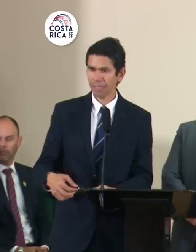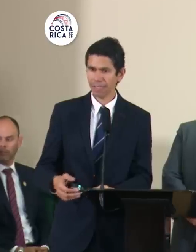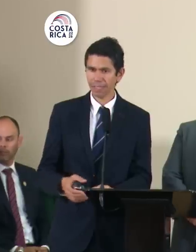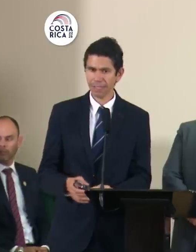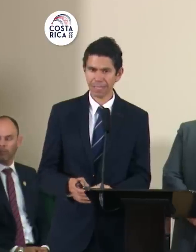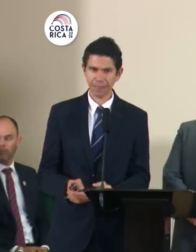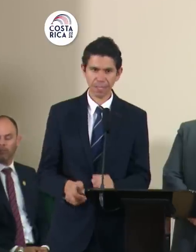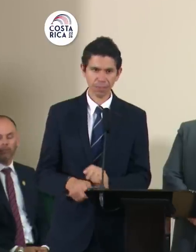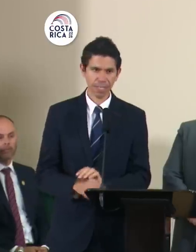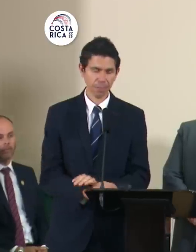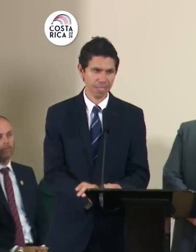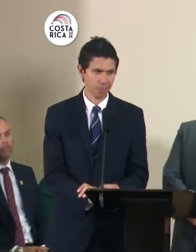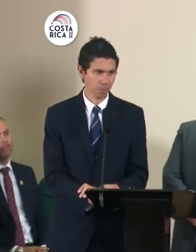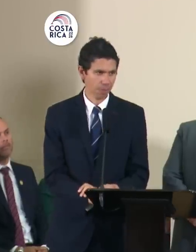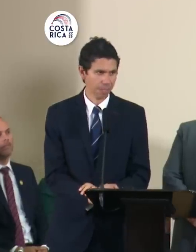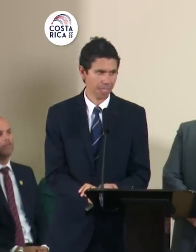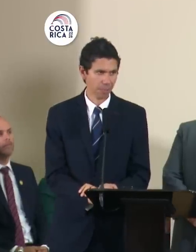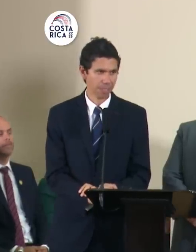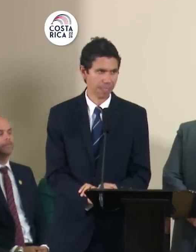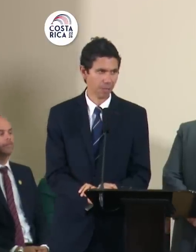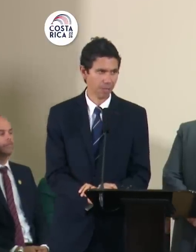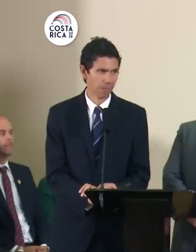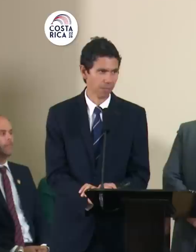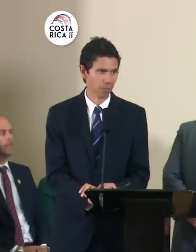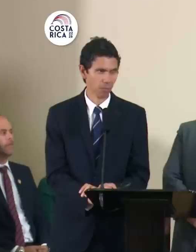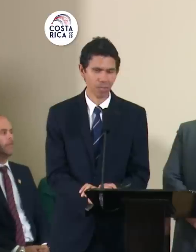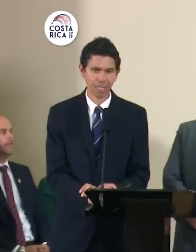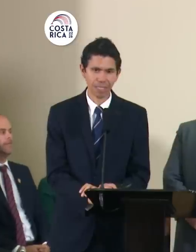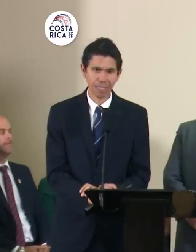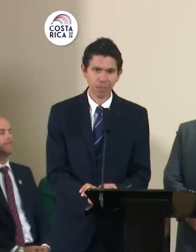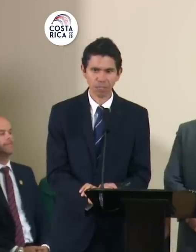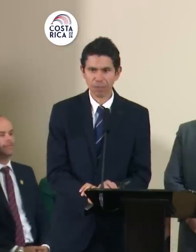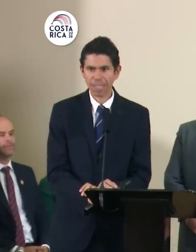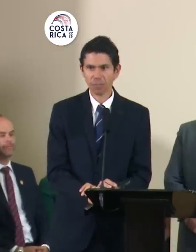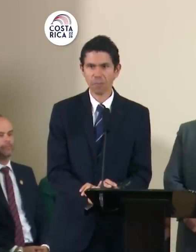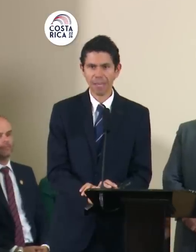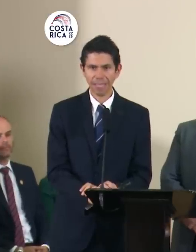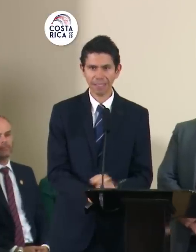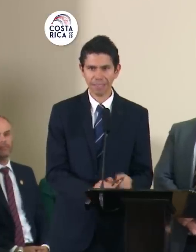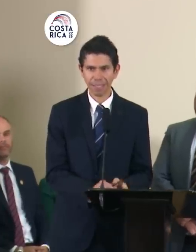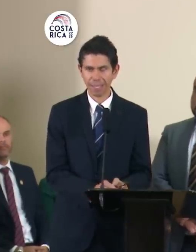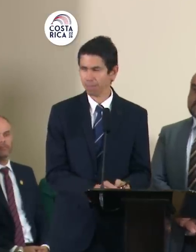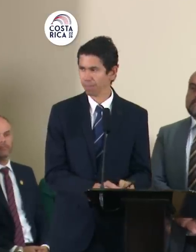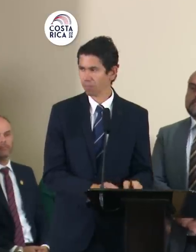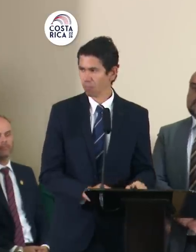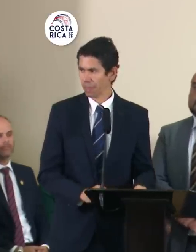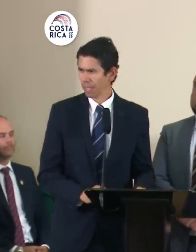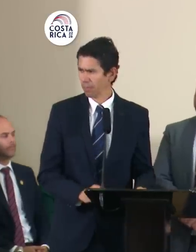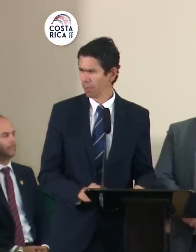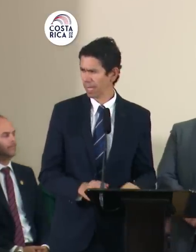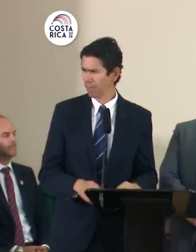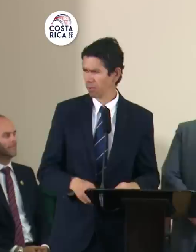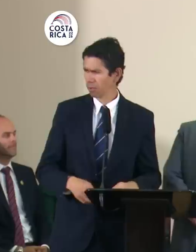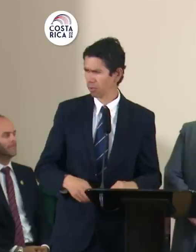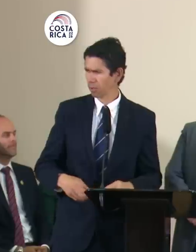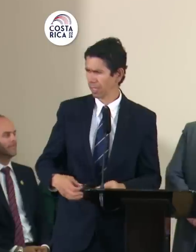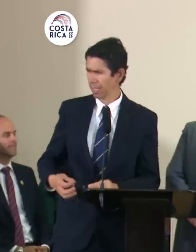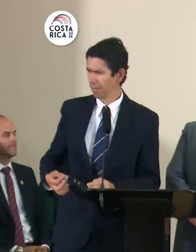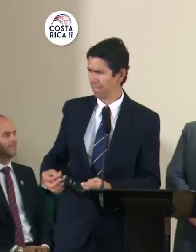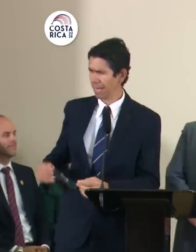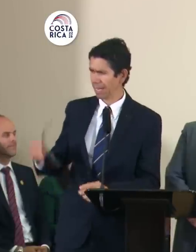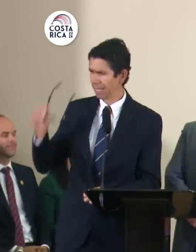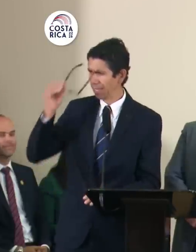sur y desde hace varios días venimos revisando el estado de la infraestructura. Costa Rica es un país que